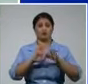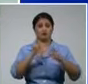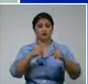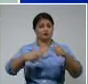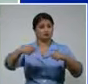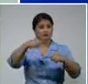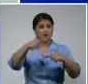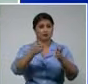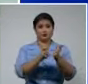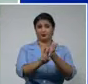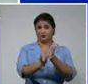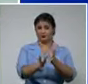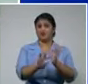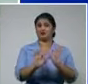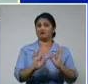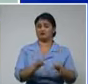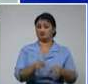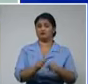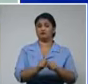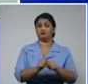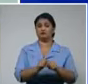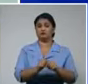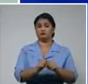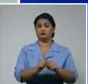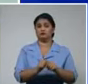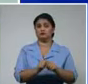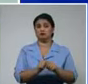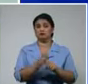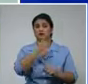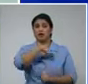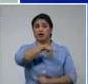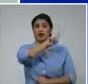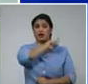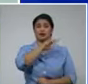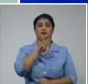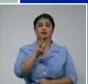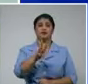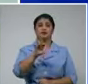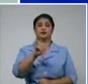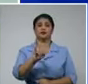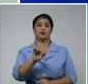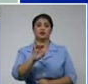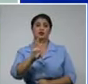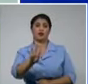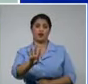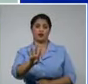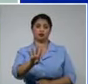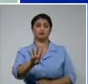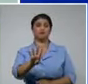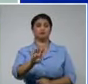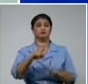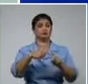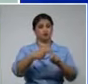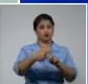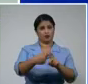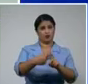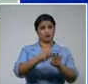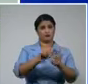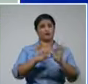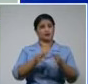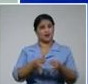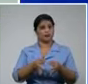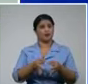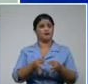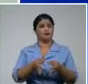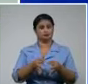ayer, 123 menos, ayer 364, y como siempre ocurre, con